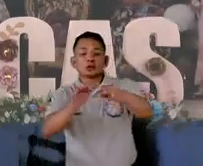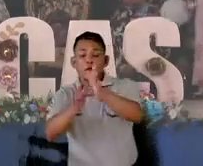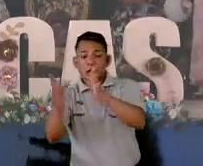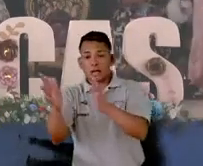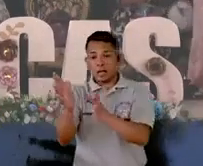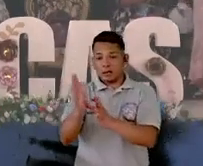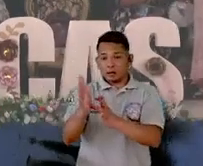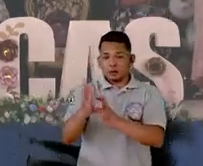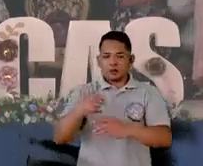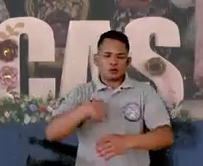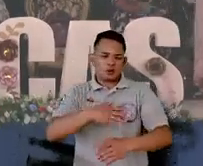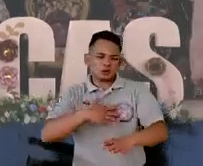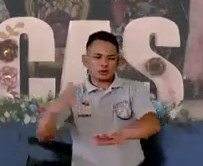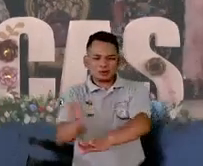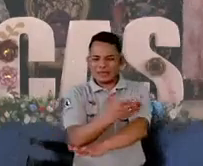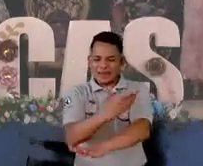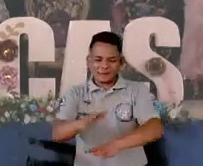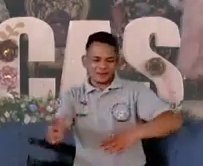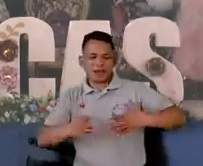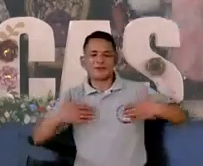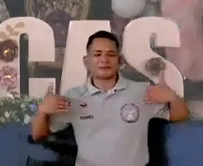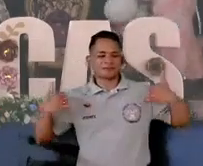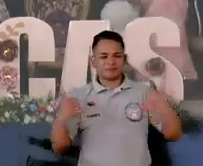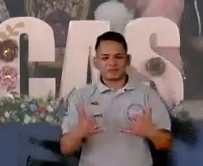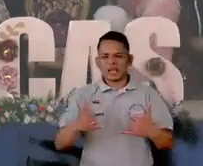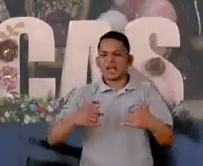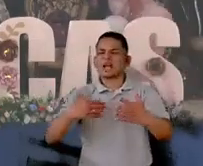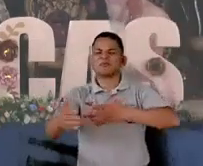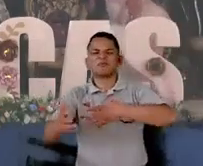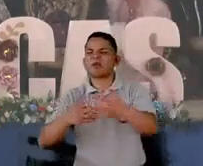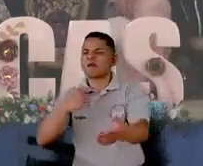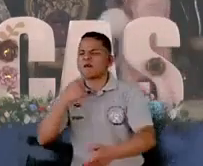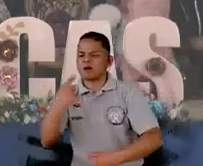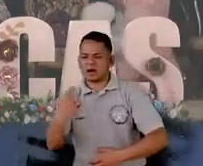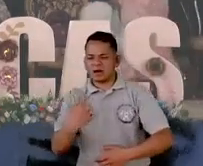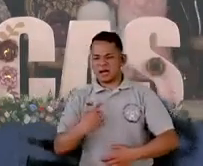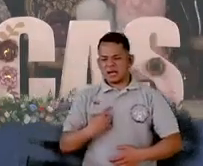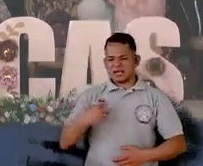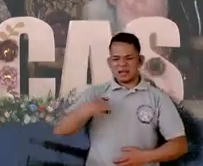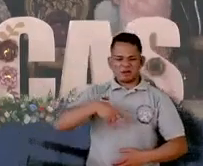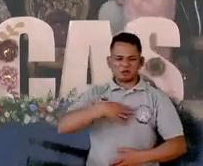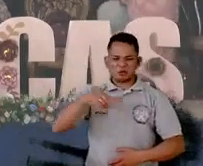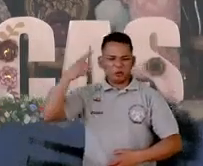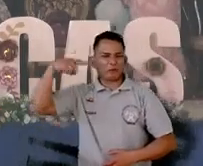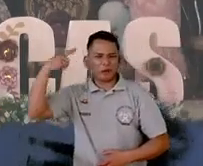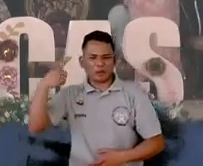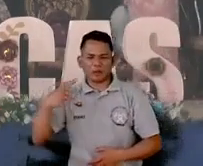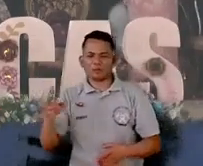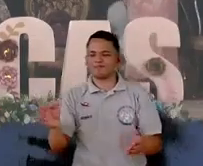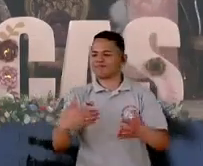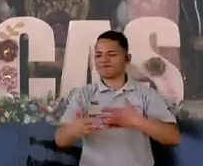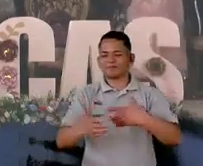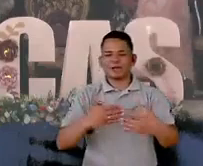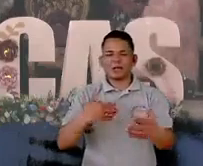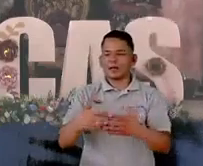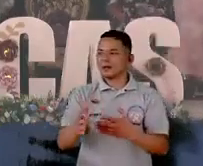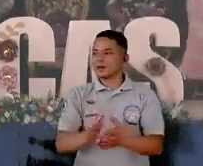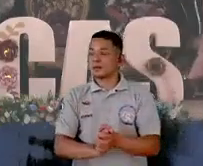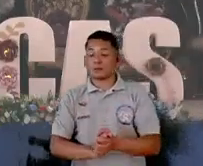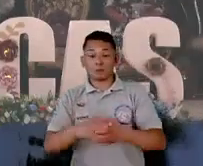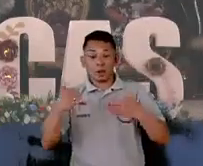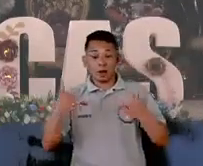y lo hacemos alegrados, así digan lo que digan que somos locos chiflaos. Hoy estoy